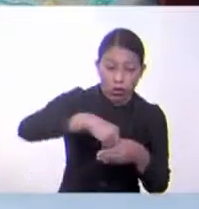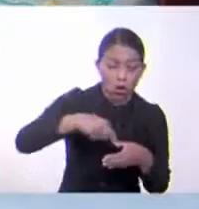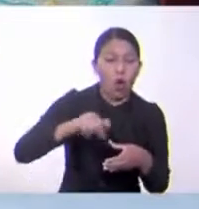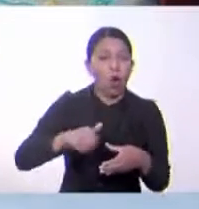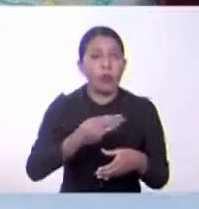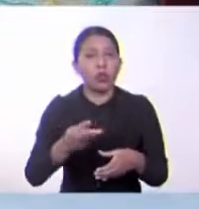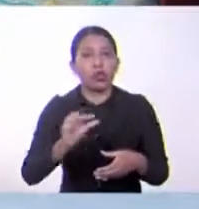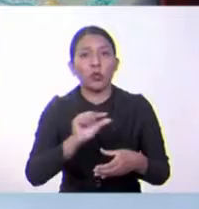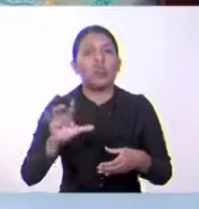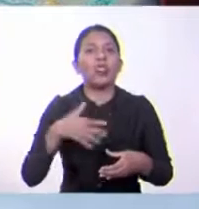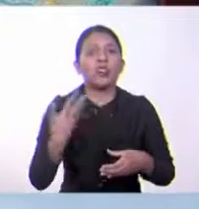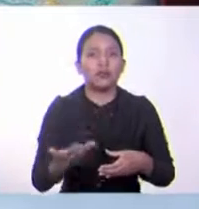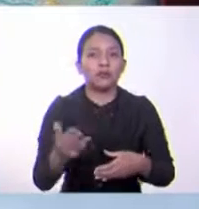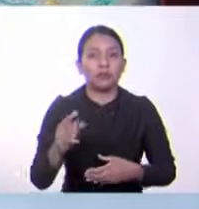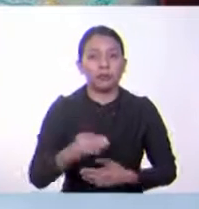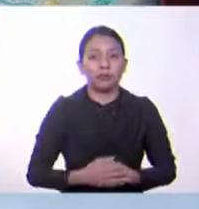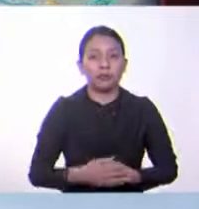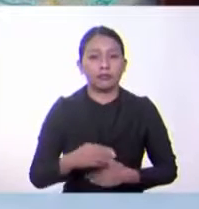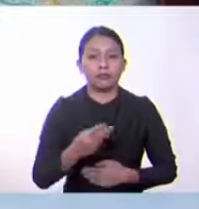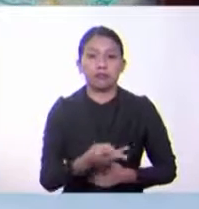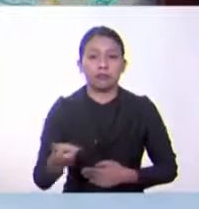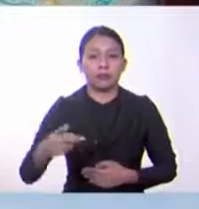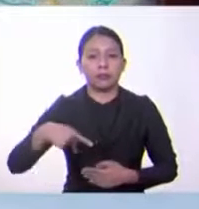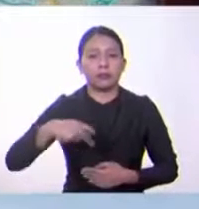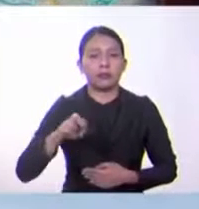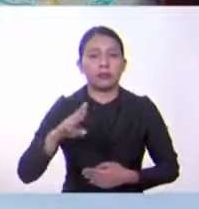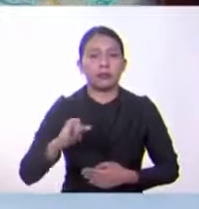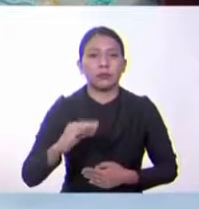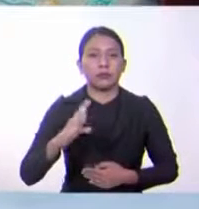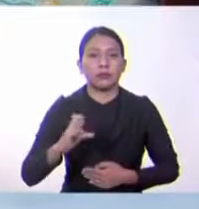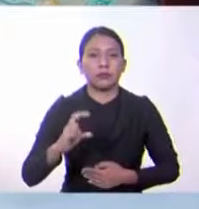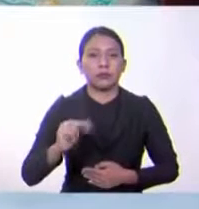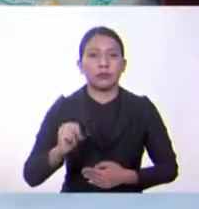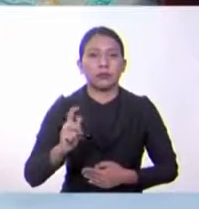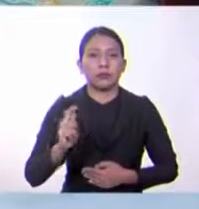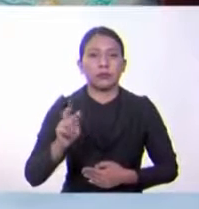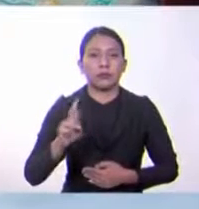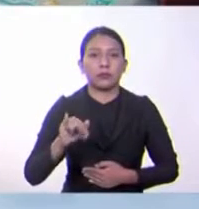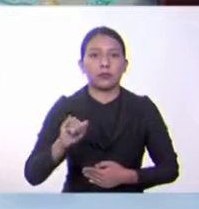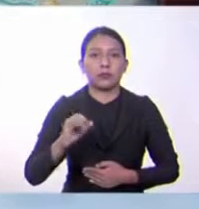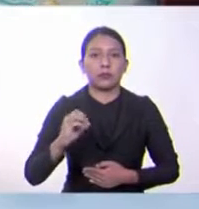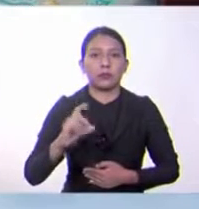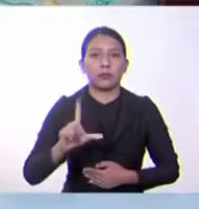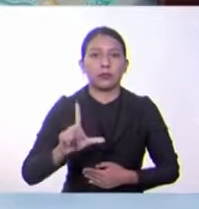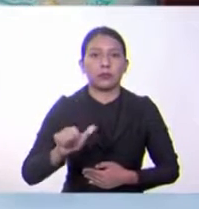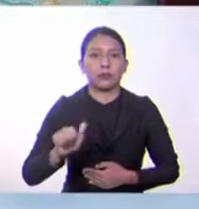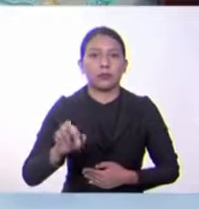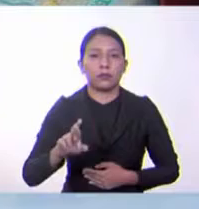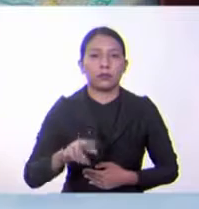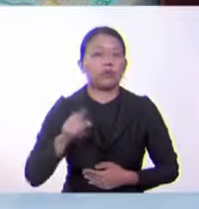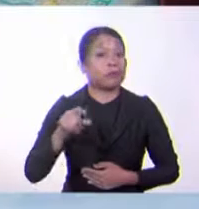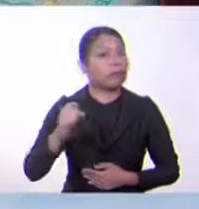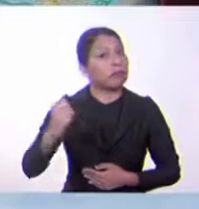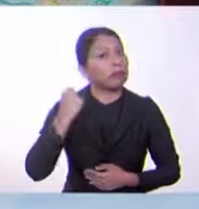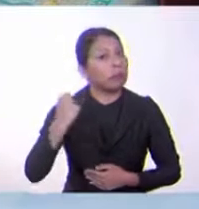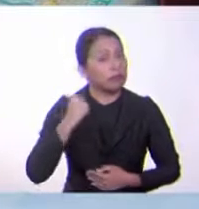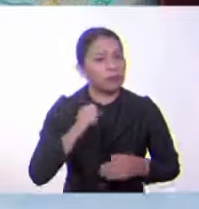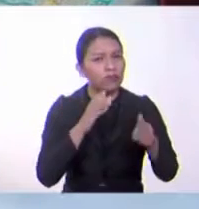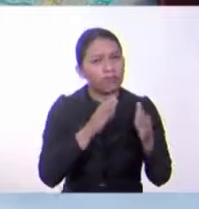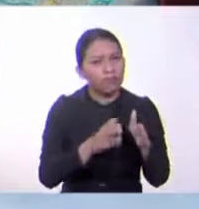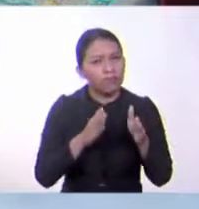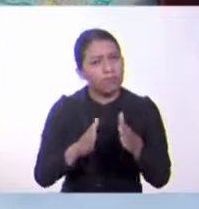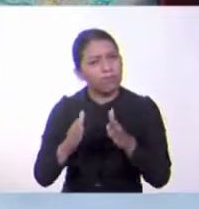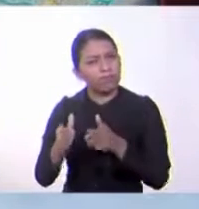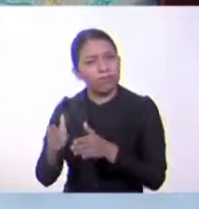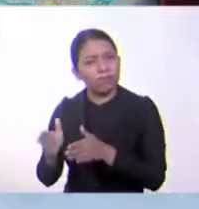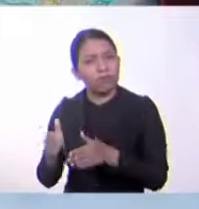denominamos simplemente material pericentriolar. Es muy importante para organizar tanto